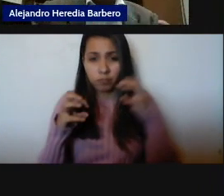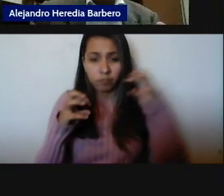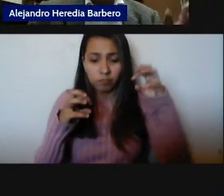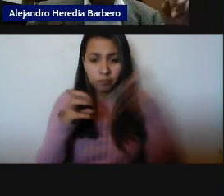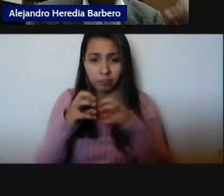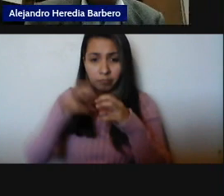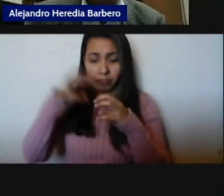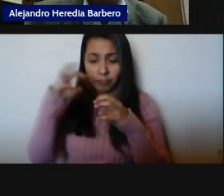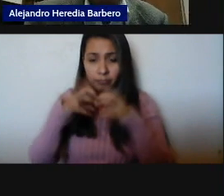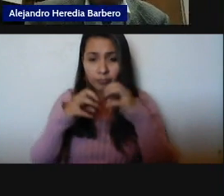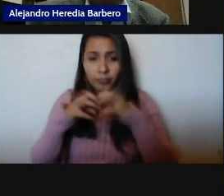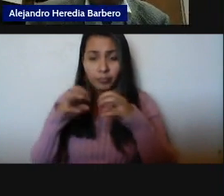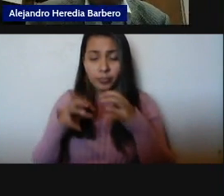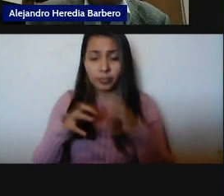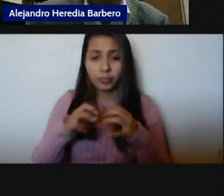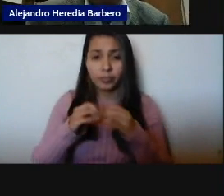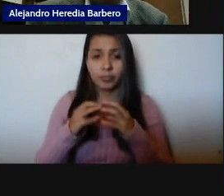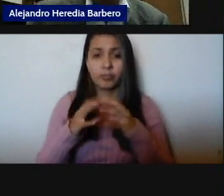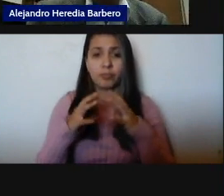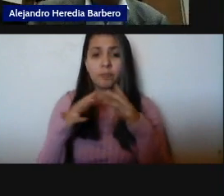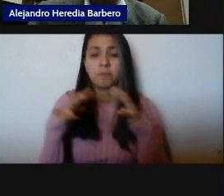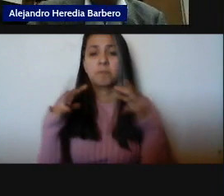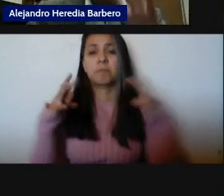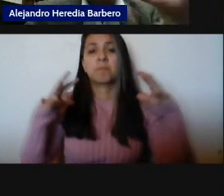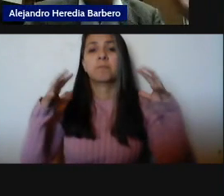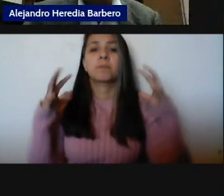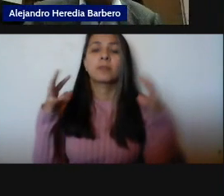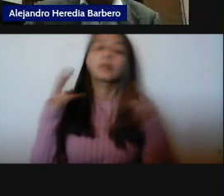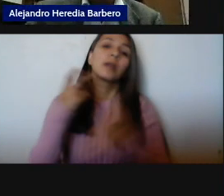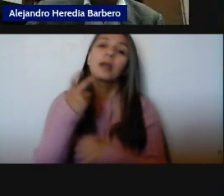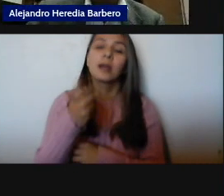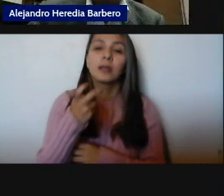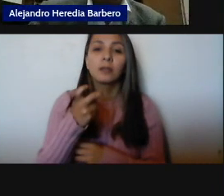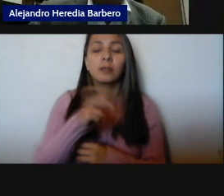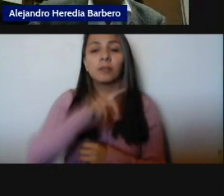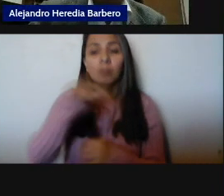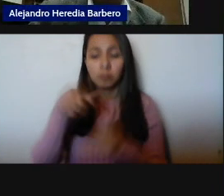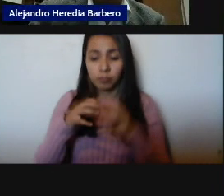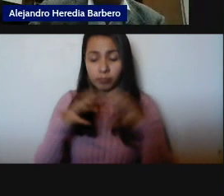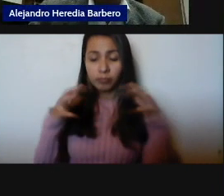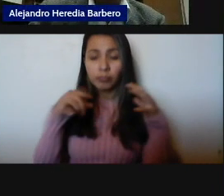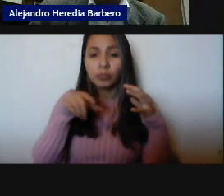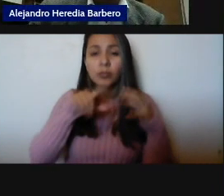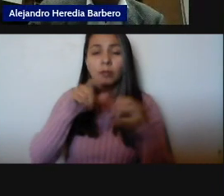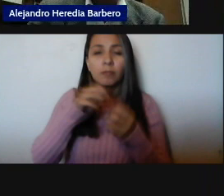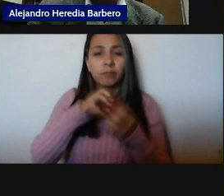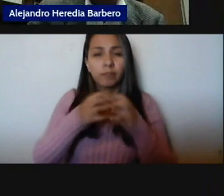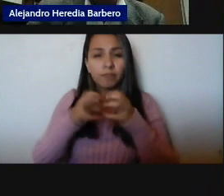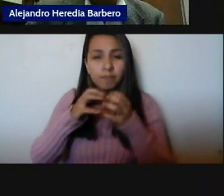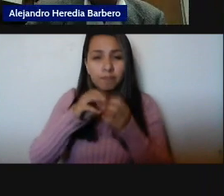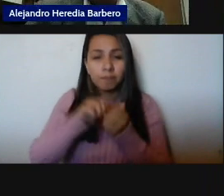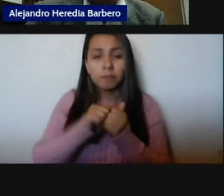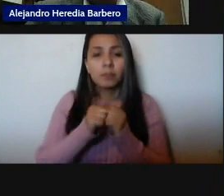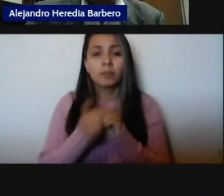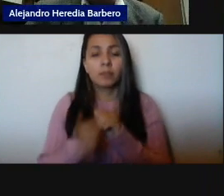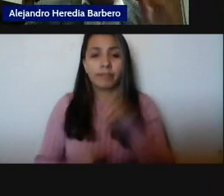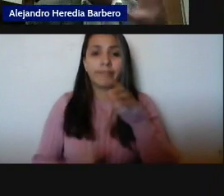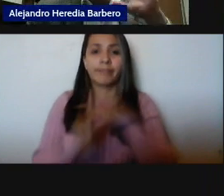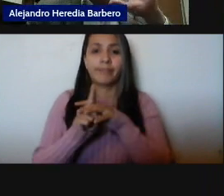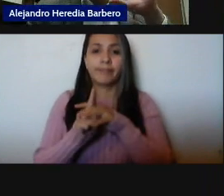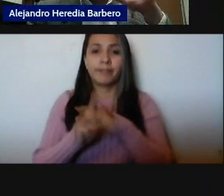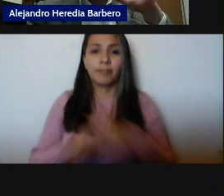que permitieron generar estos sistemas vivos, que es lo más complicado que conocemos que existe en el universo.